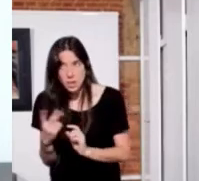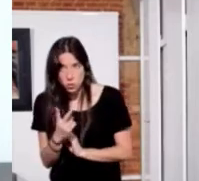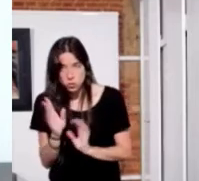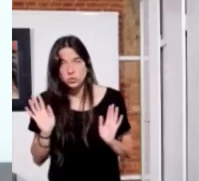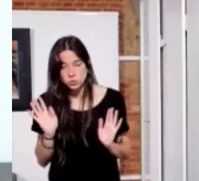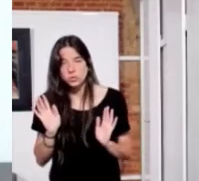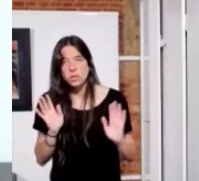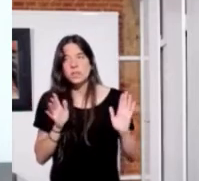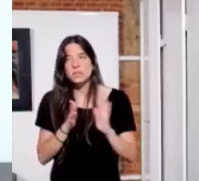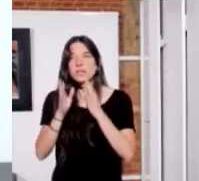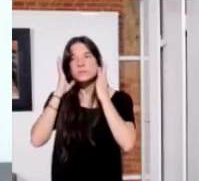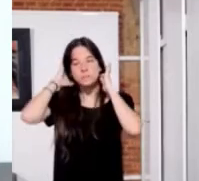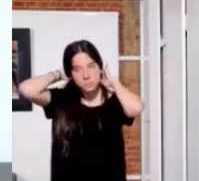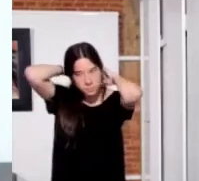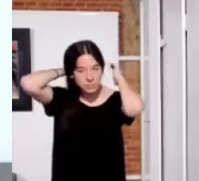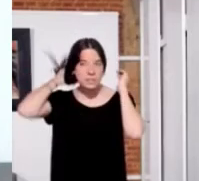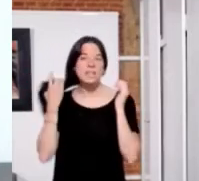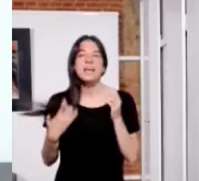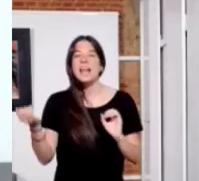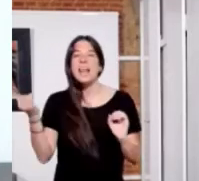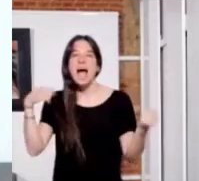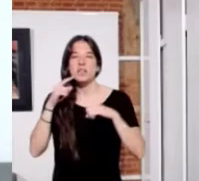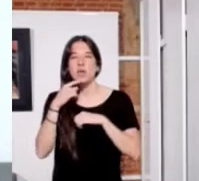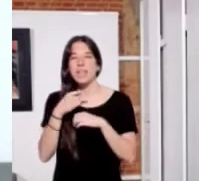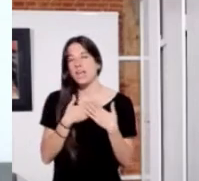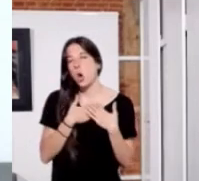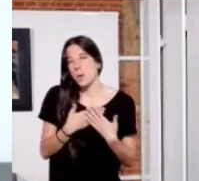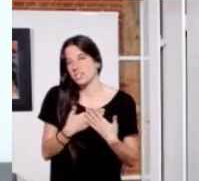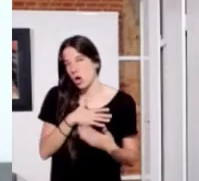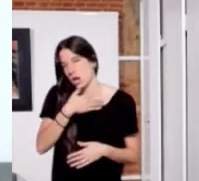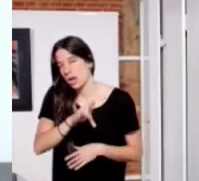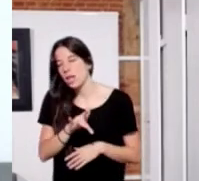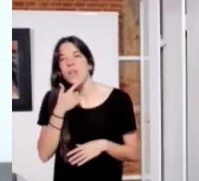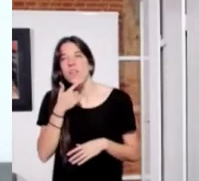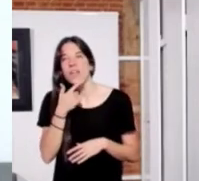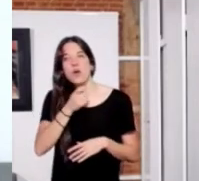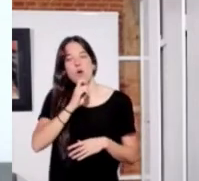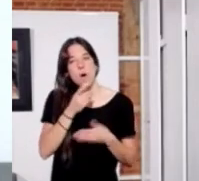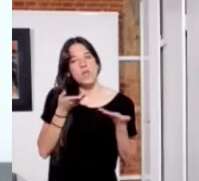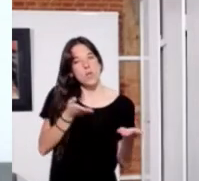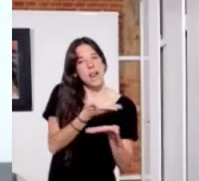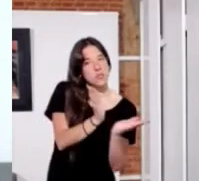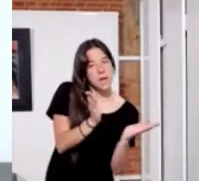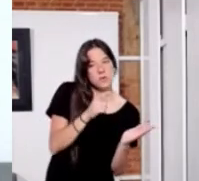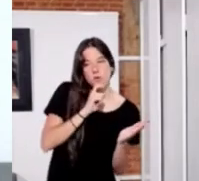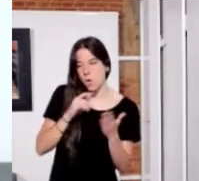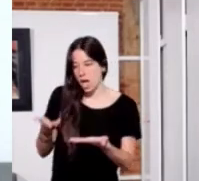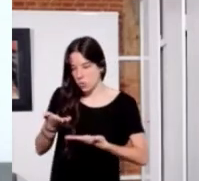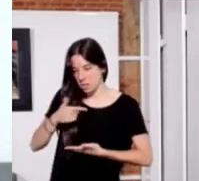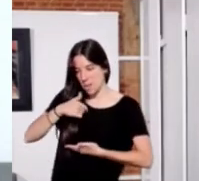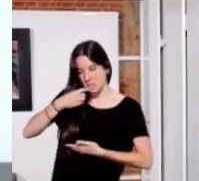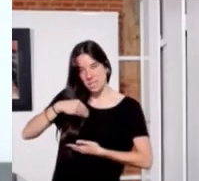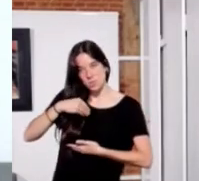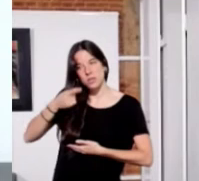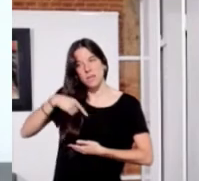El acto de compasión de Woodnock de los años 90, el cómo ayudar a los demás y ayudarse a sí mismo, mostraba también muy a